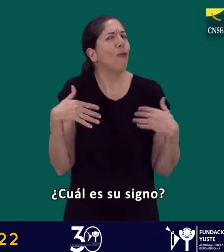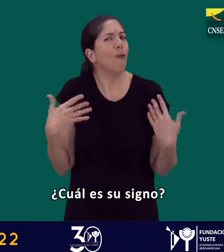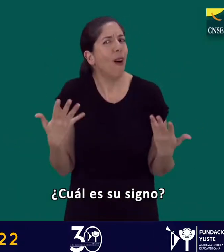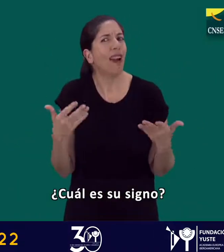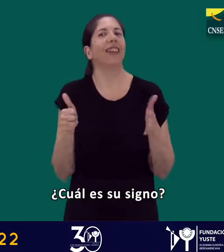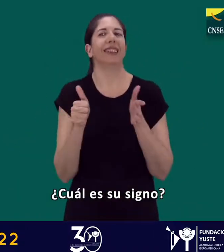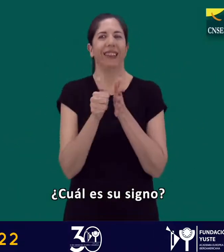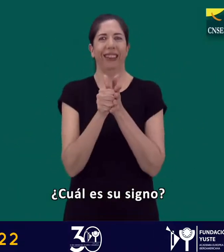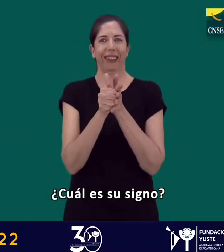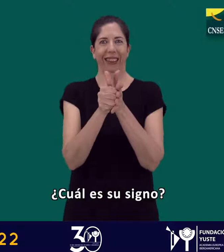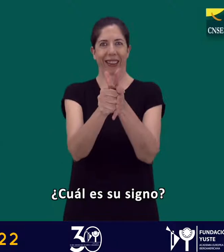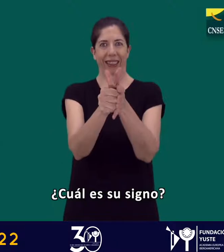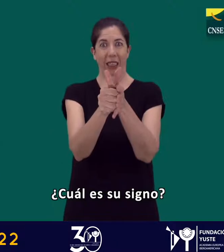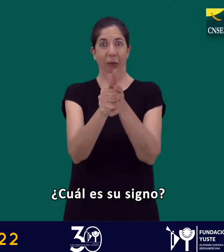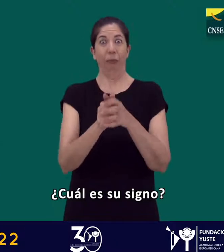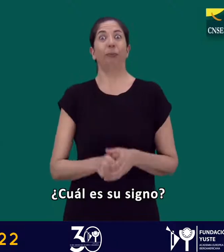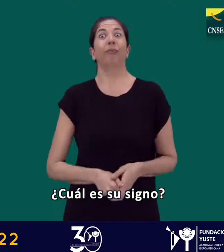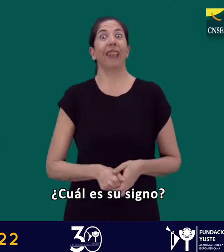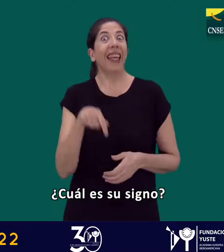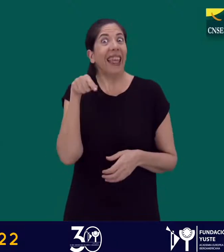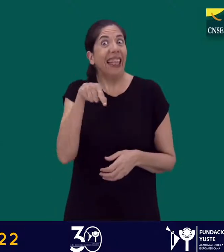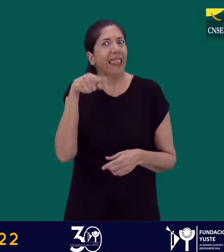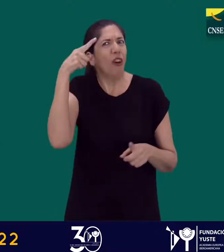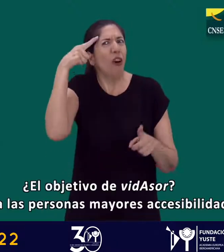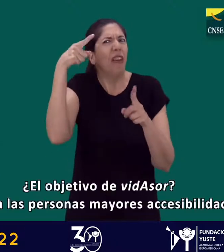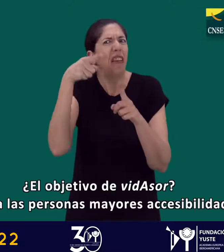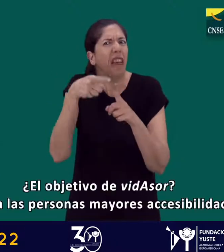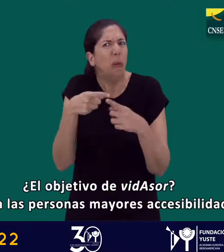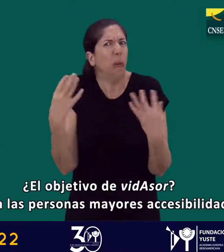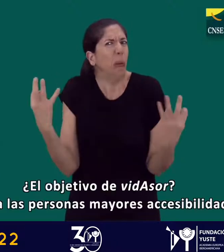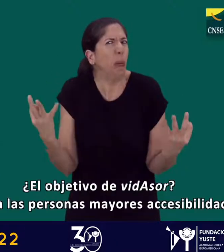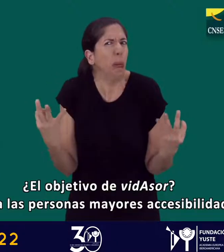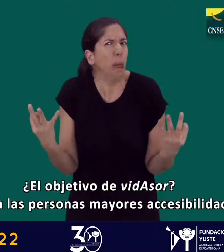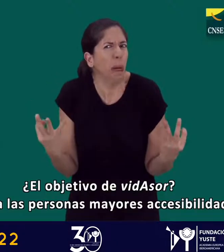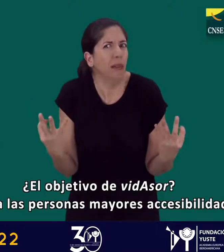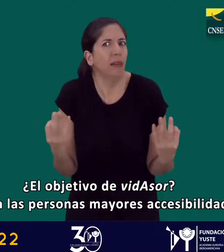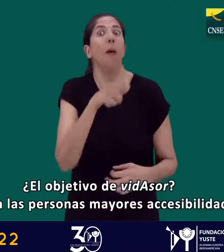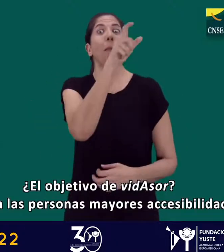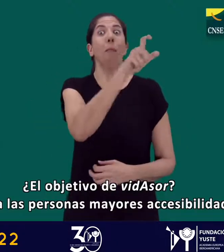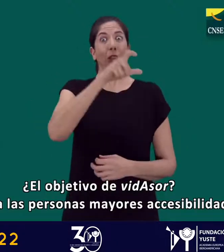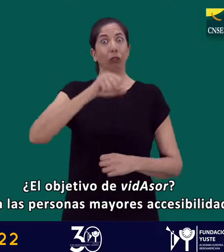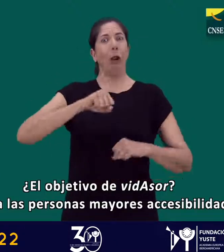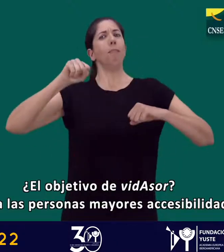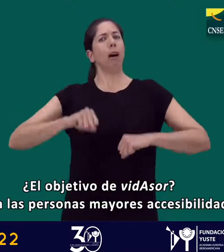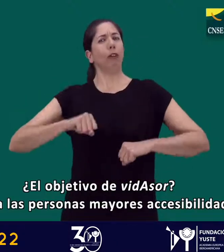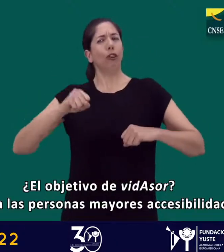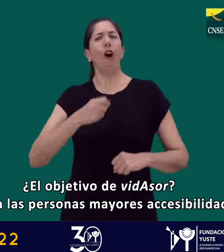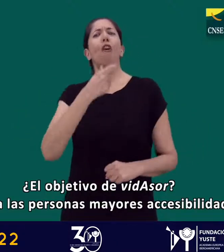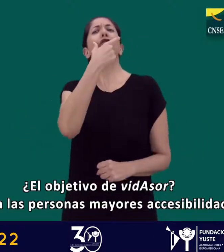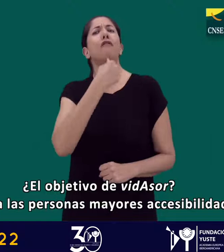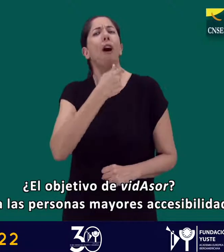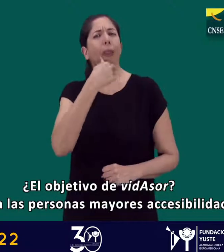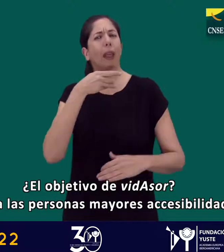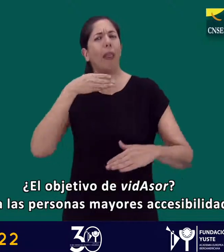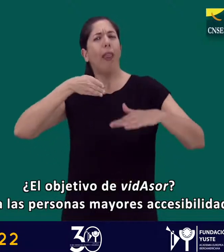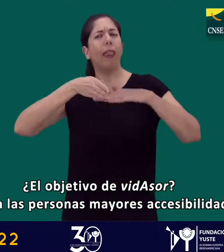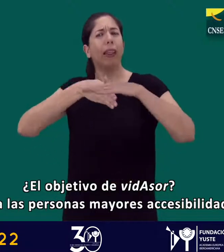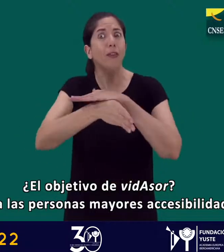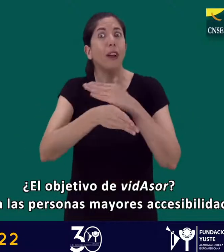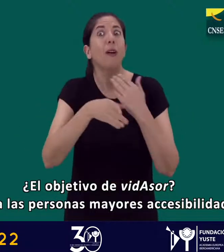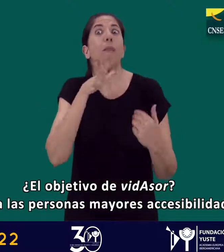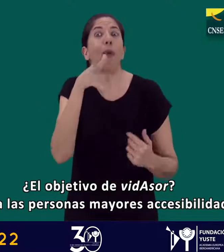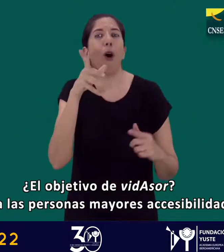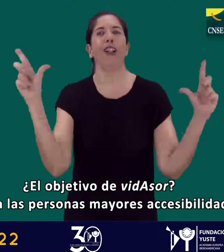signo vida Sor el objetivo de vida Sor dar a las personas mayores